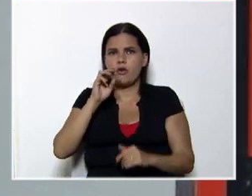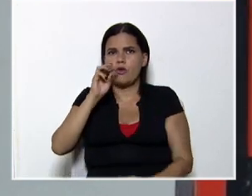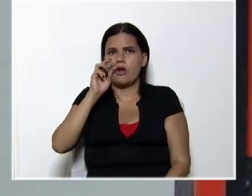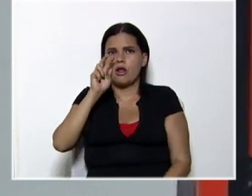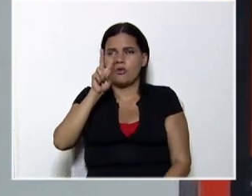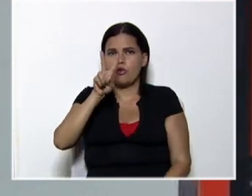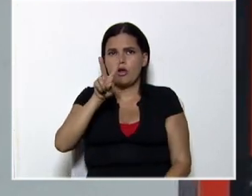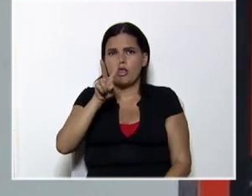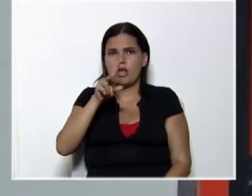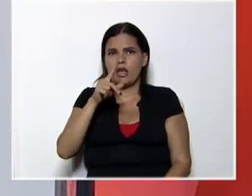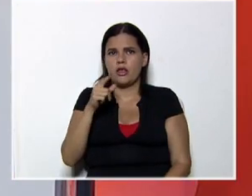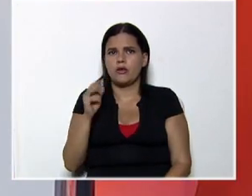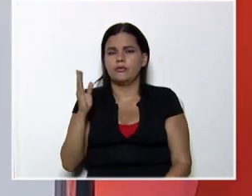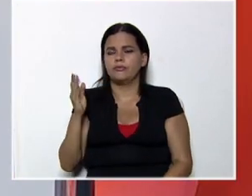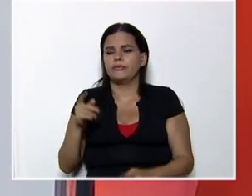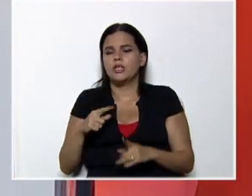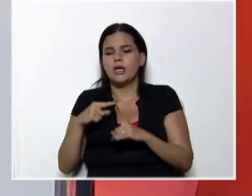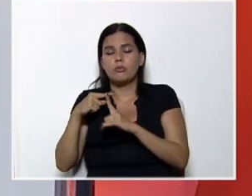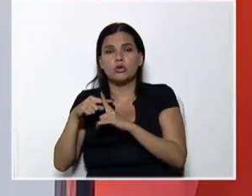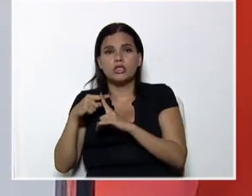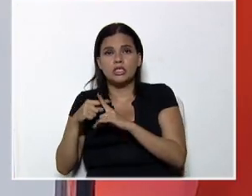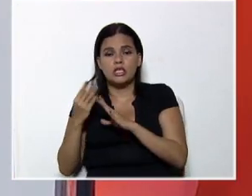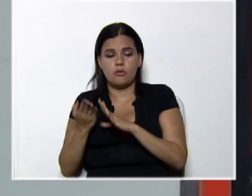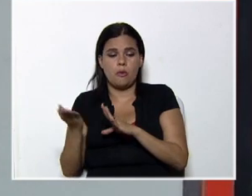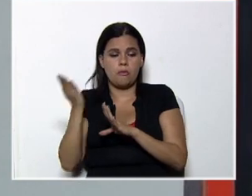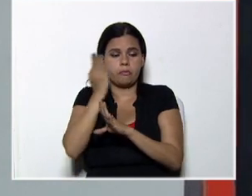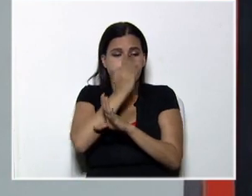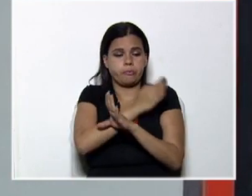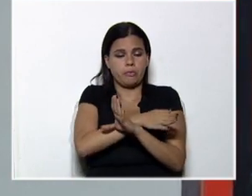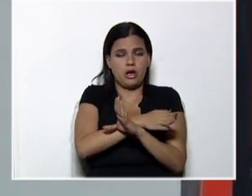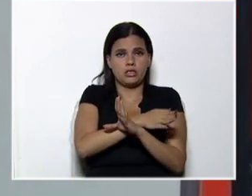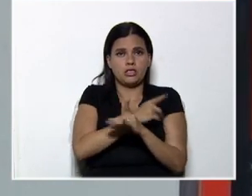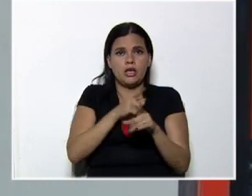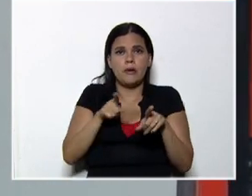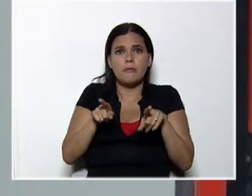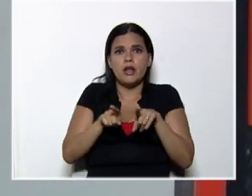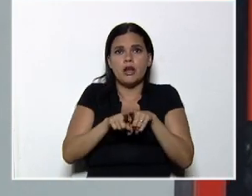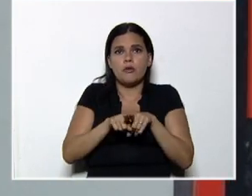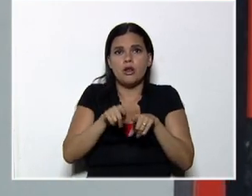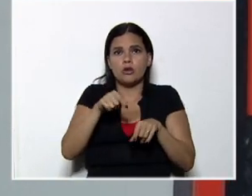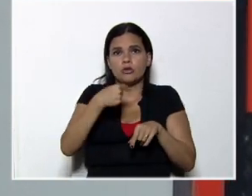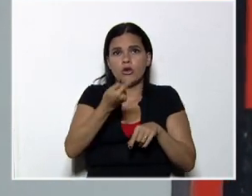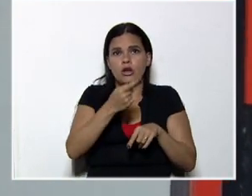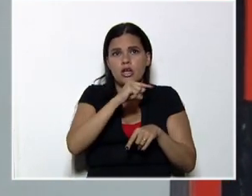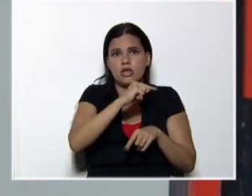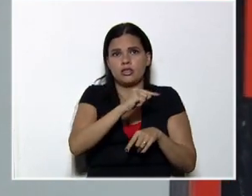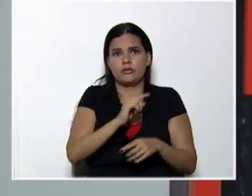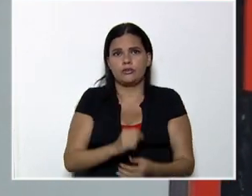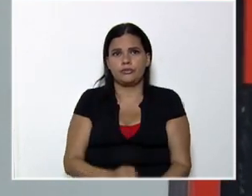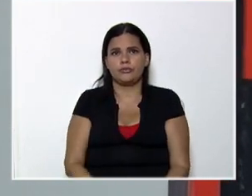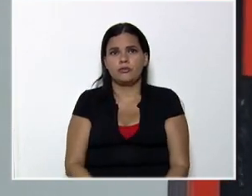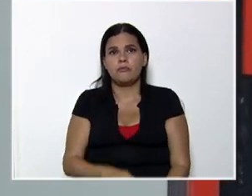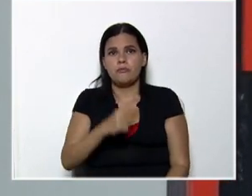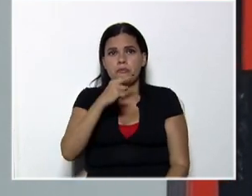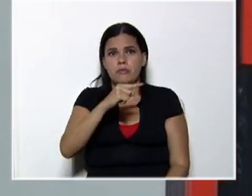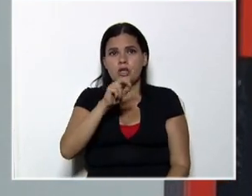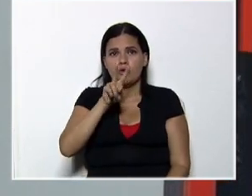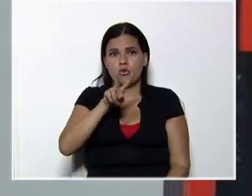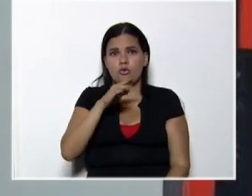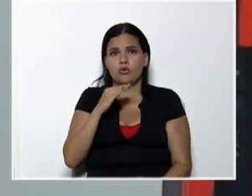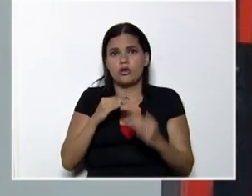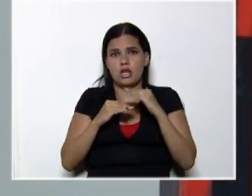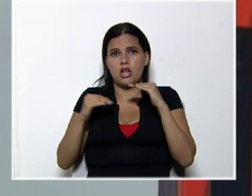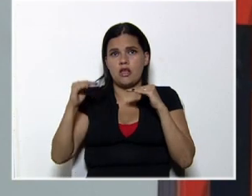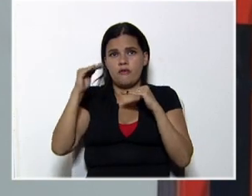positiva, pasa para el otro lado negativa, menos 2 al cuadrado es igual a x.